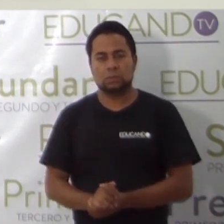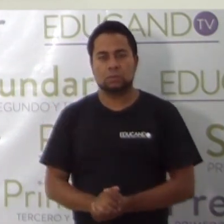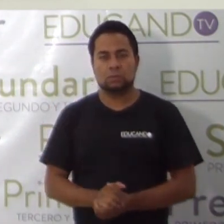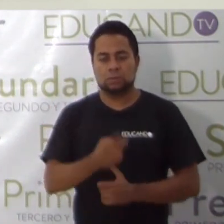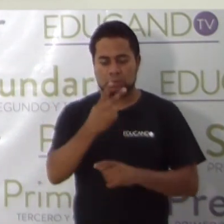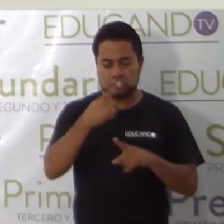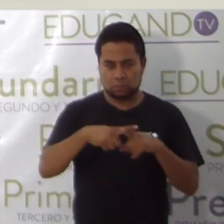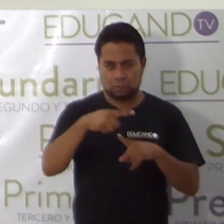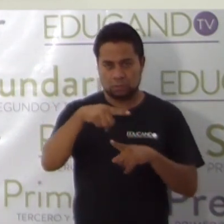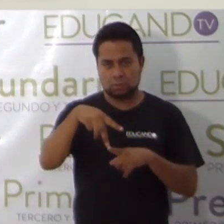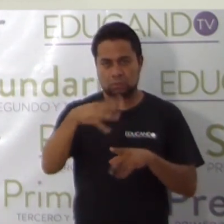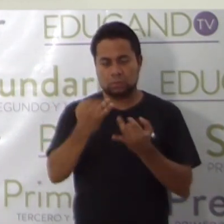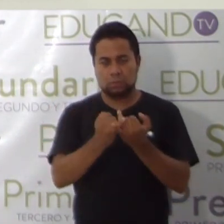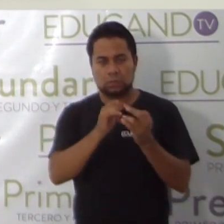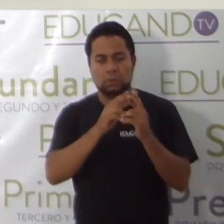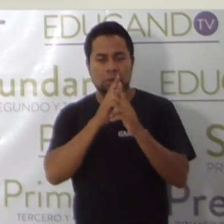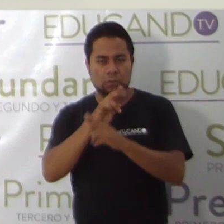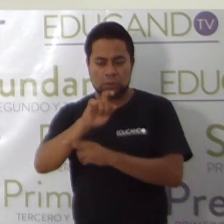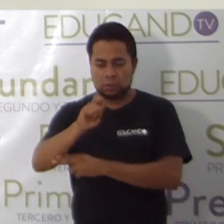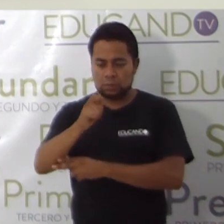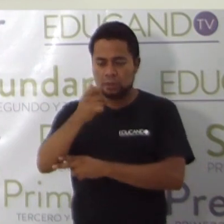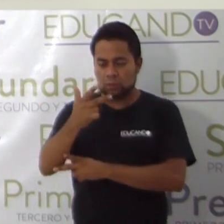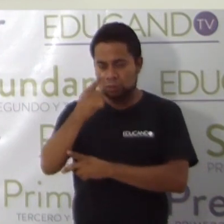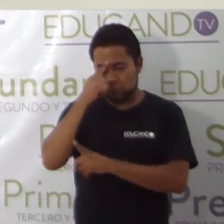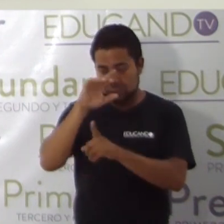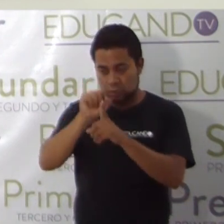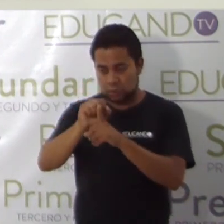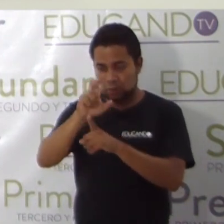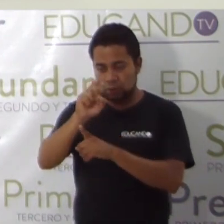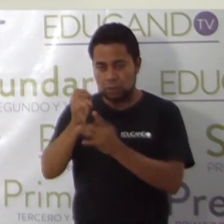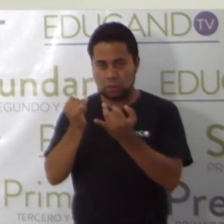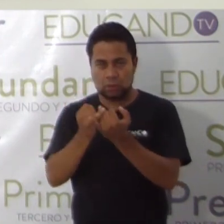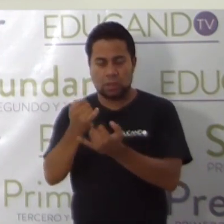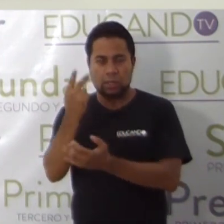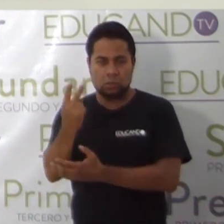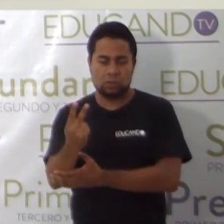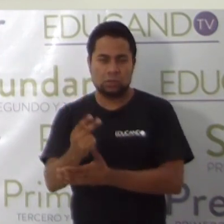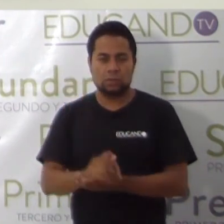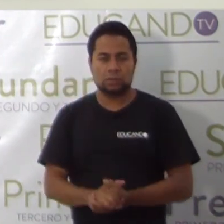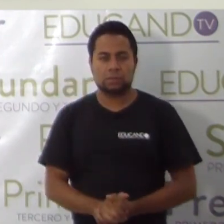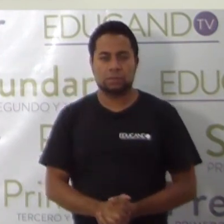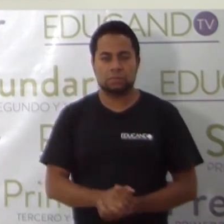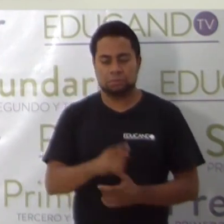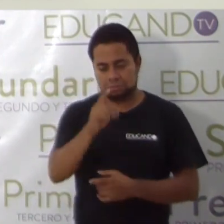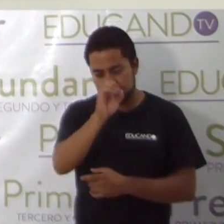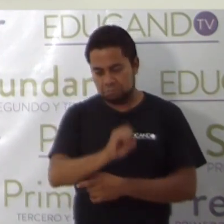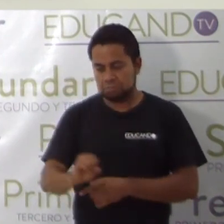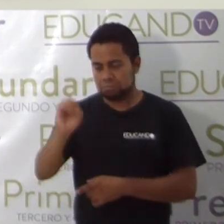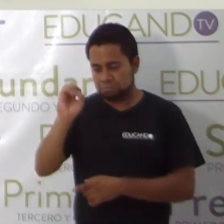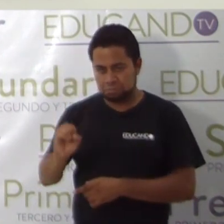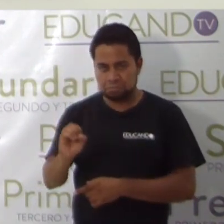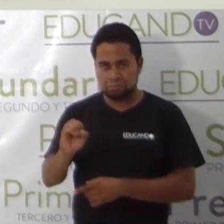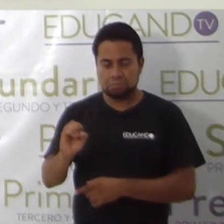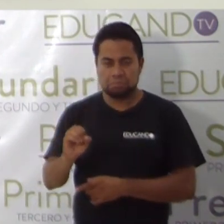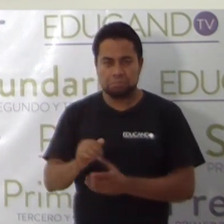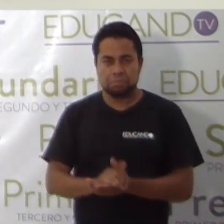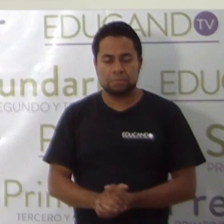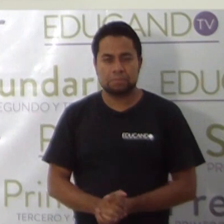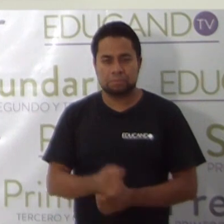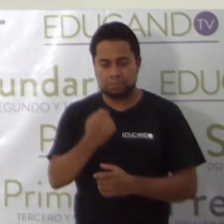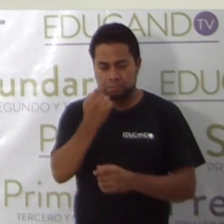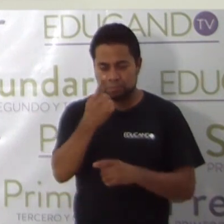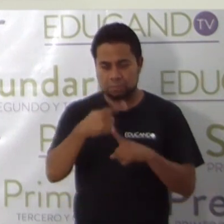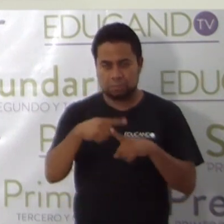2 por 14, 28 para 30, 2, ¿sí? Otro 0. 1